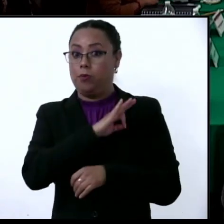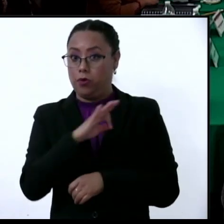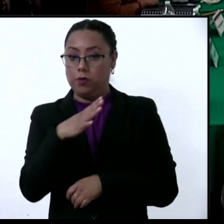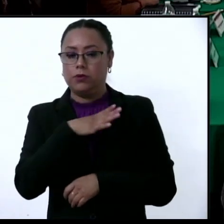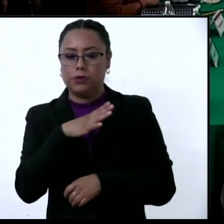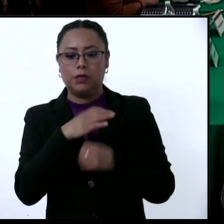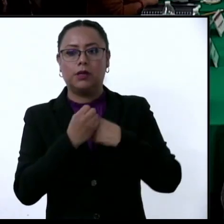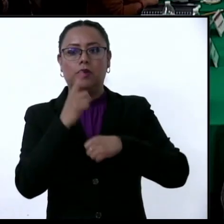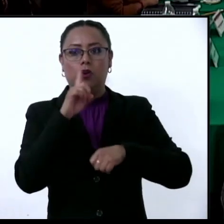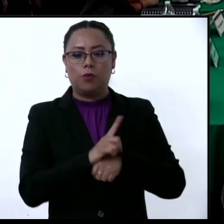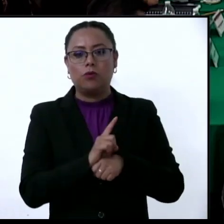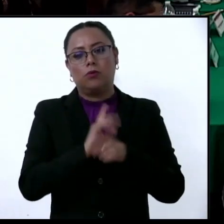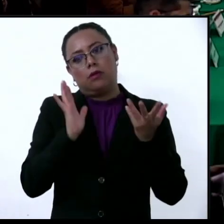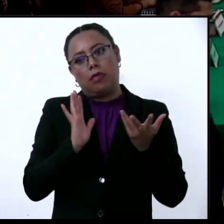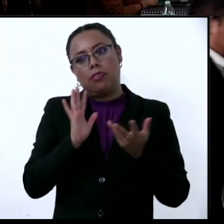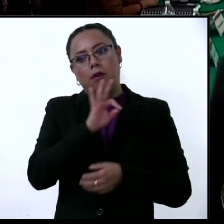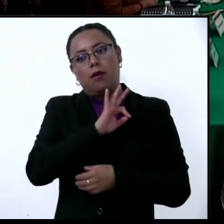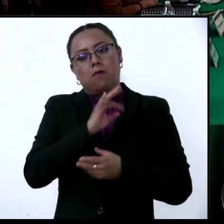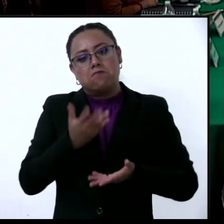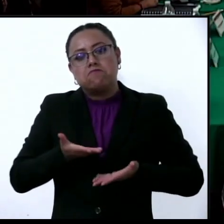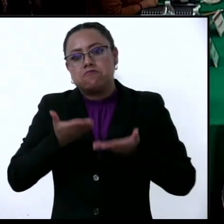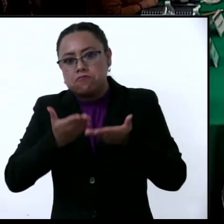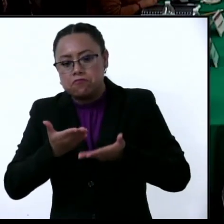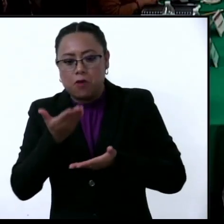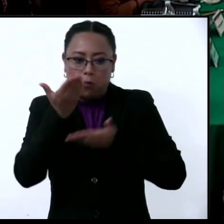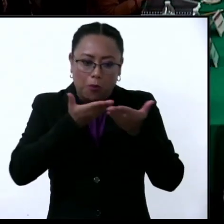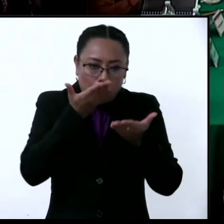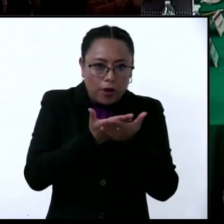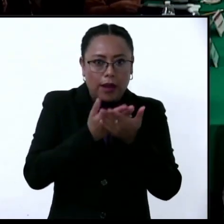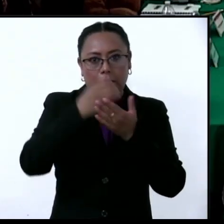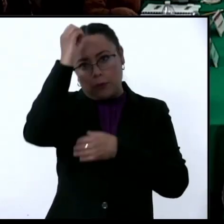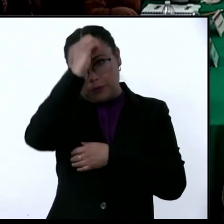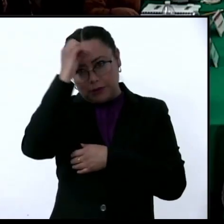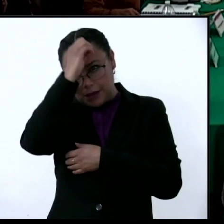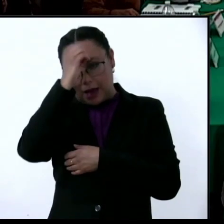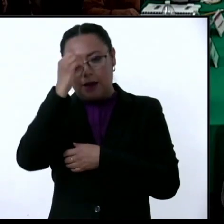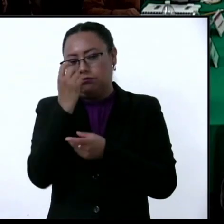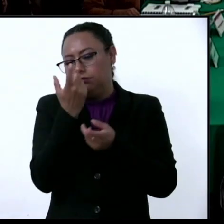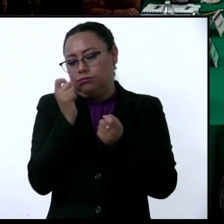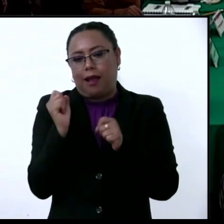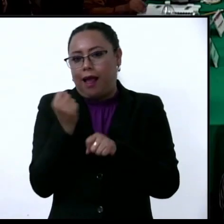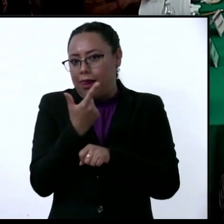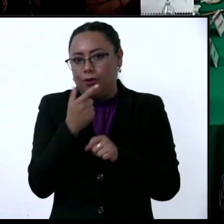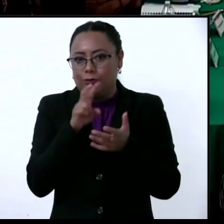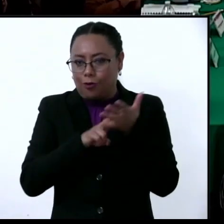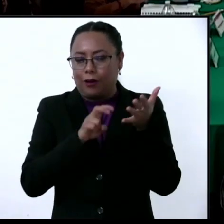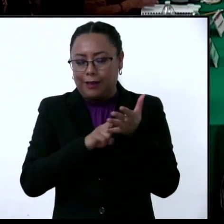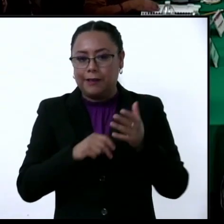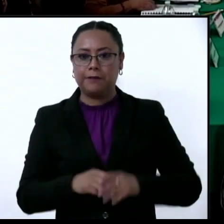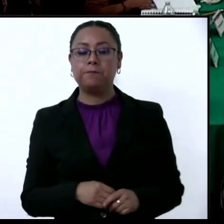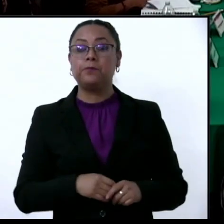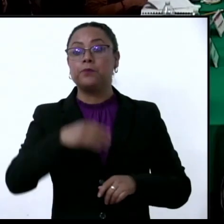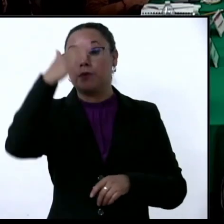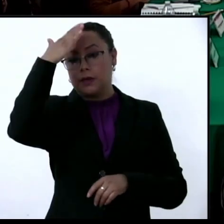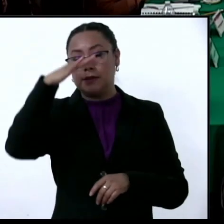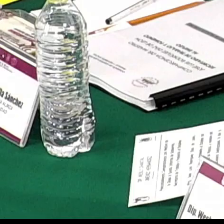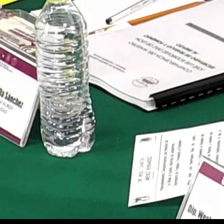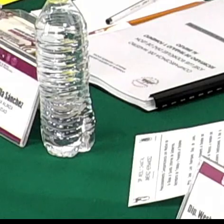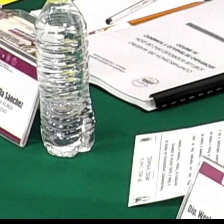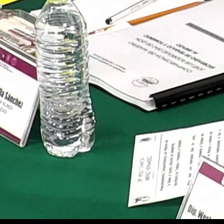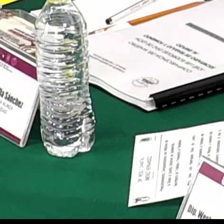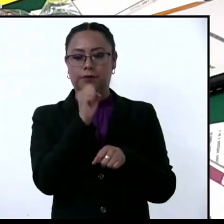presentar nuestras observaciones y proponer algún tipo de mejora. Señor secretario, a la dependencia a su